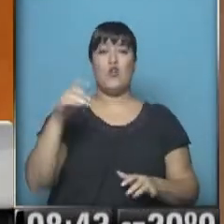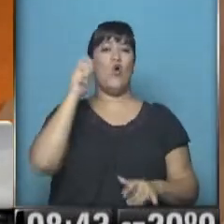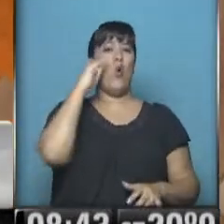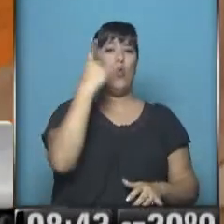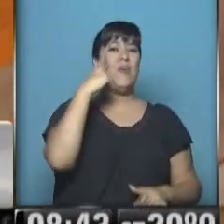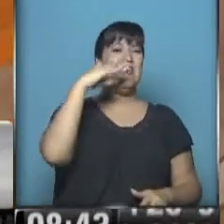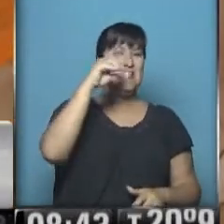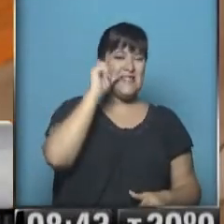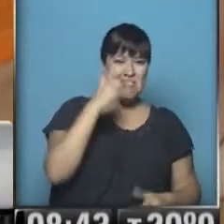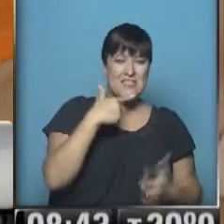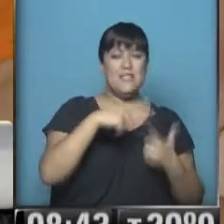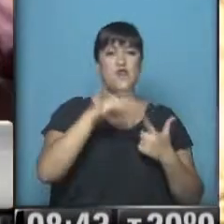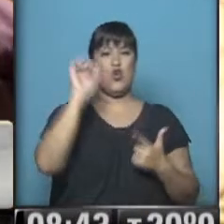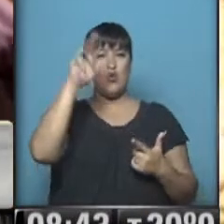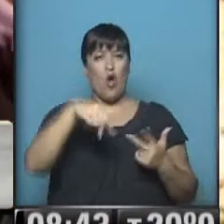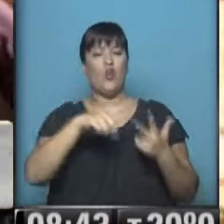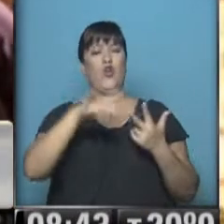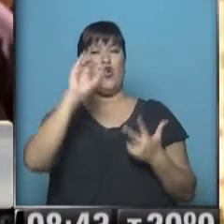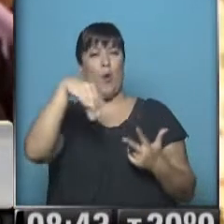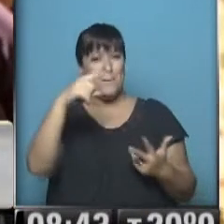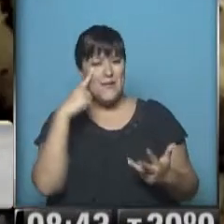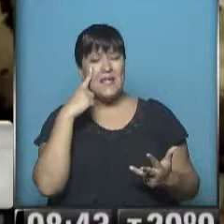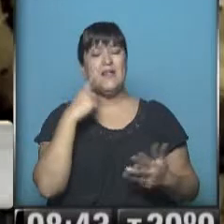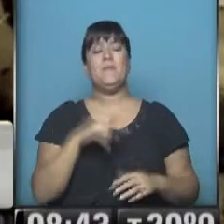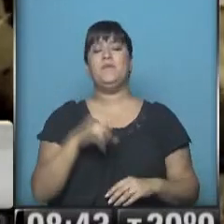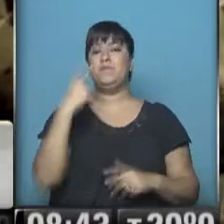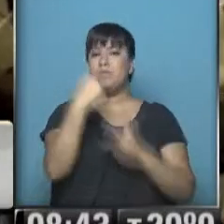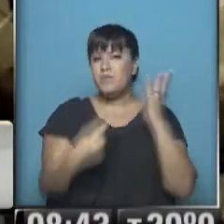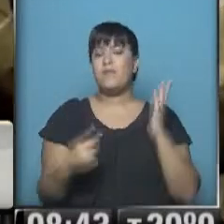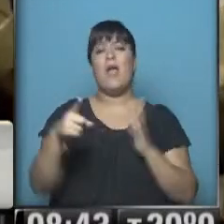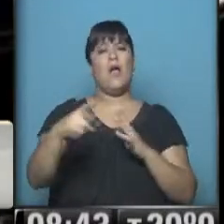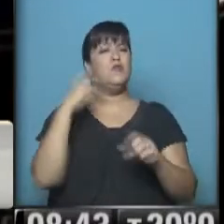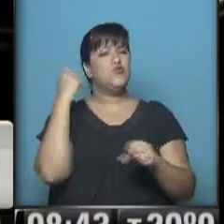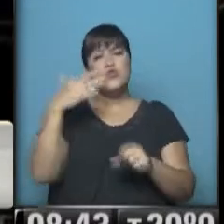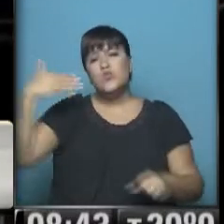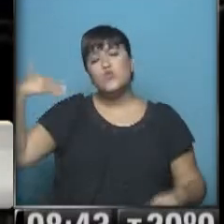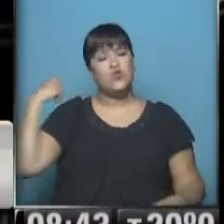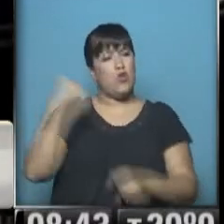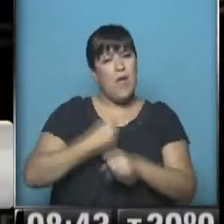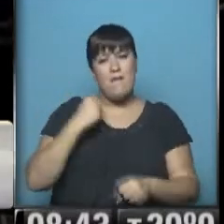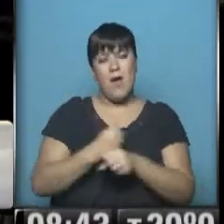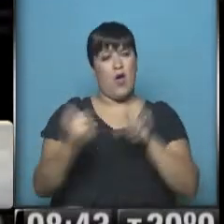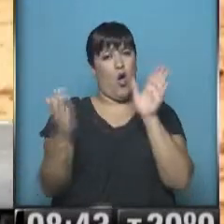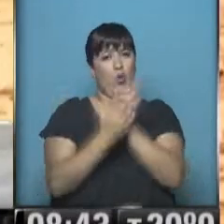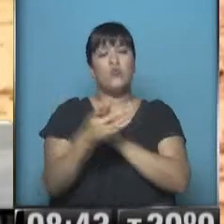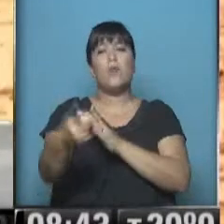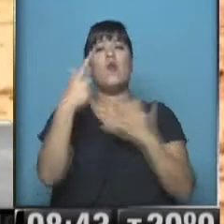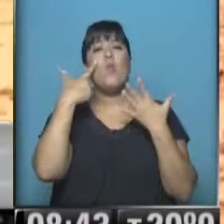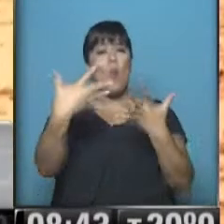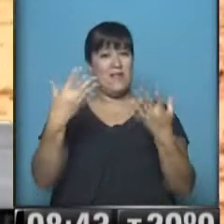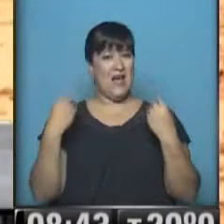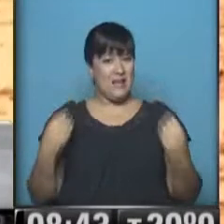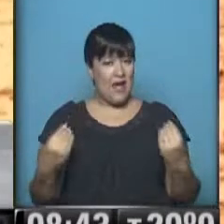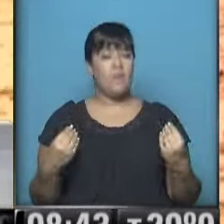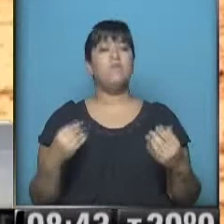Com, Plagá, Mocoví, con los que se está trabajando desde hace muchísimo tiempo. Pero, ¿qué se muestra acá? La